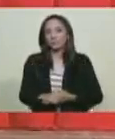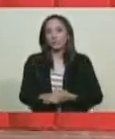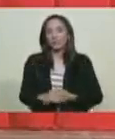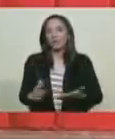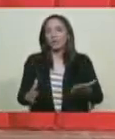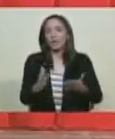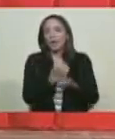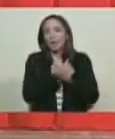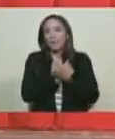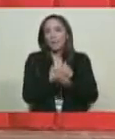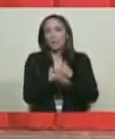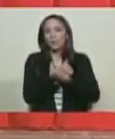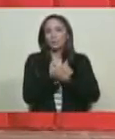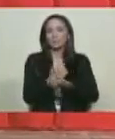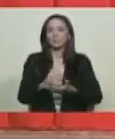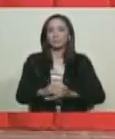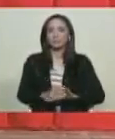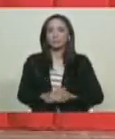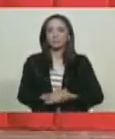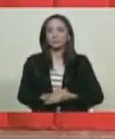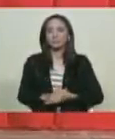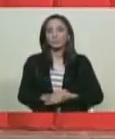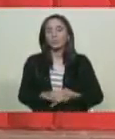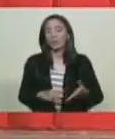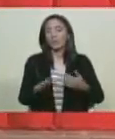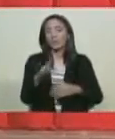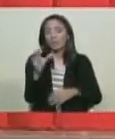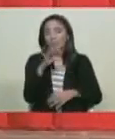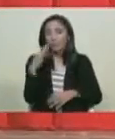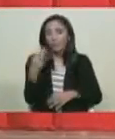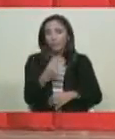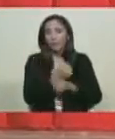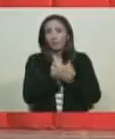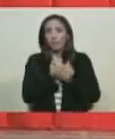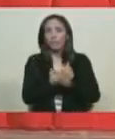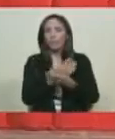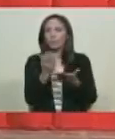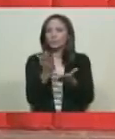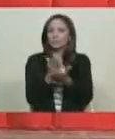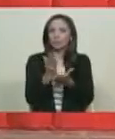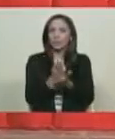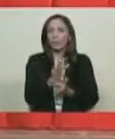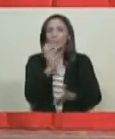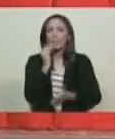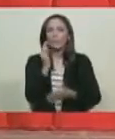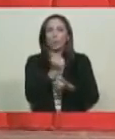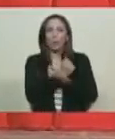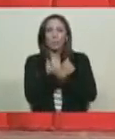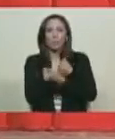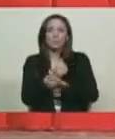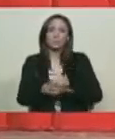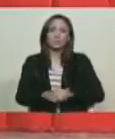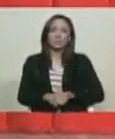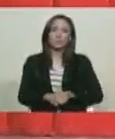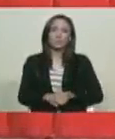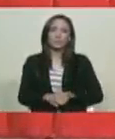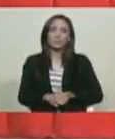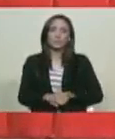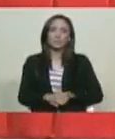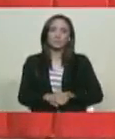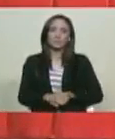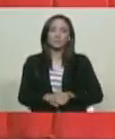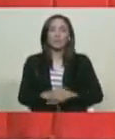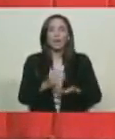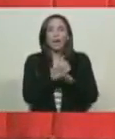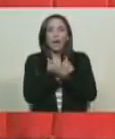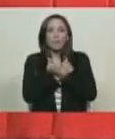en el amor, de los que vemos a través del ojo del amor a la